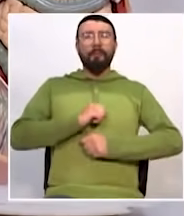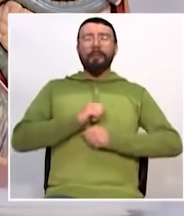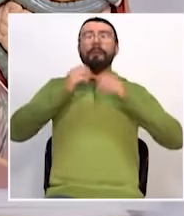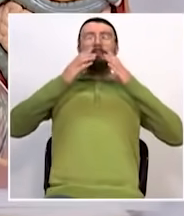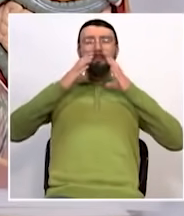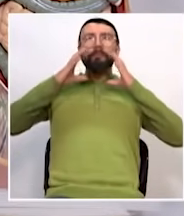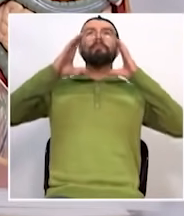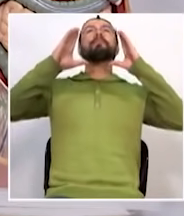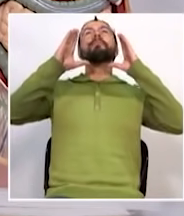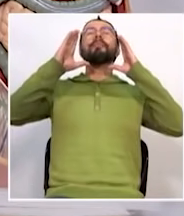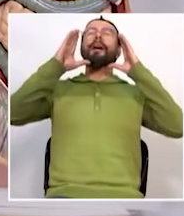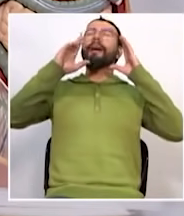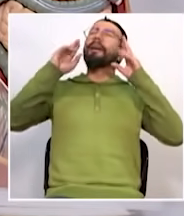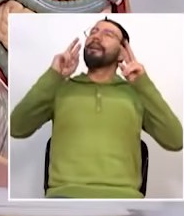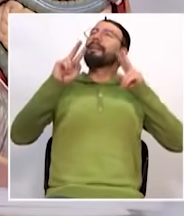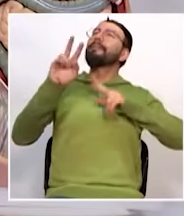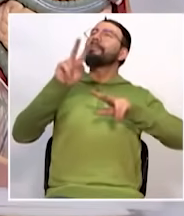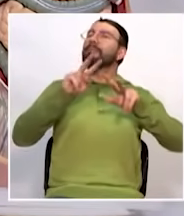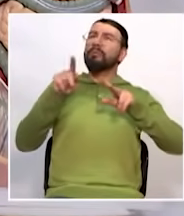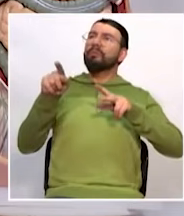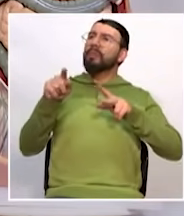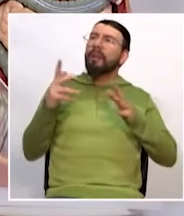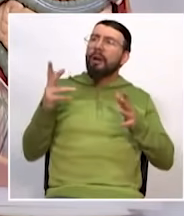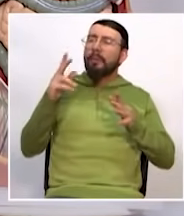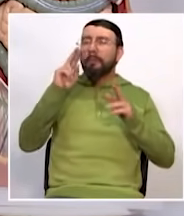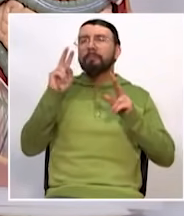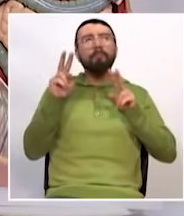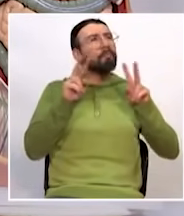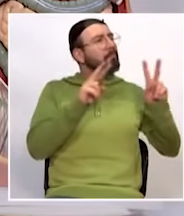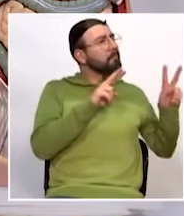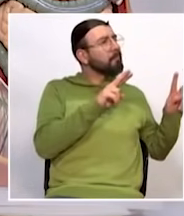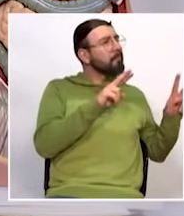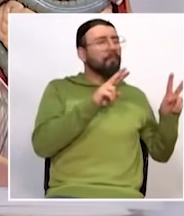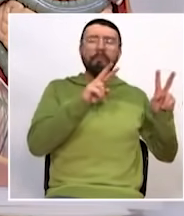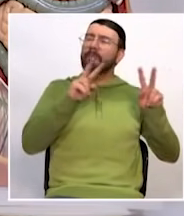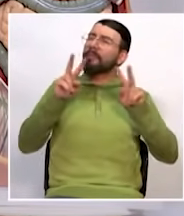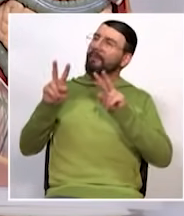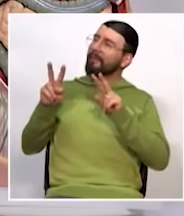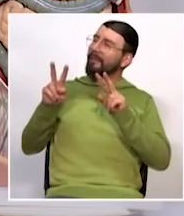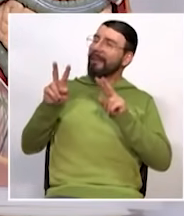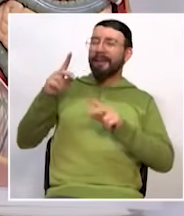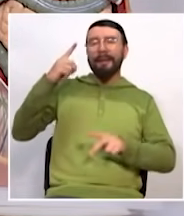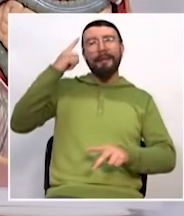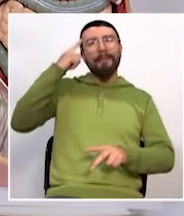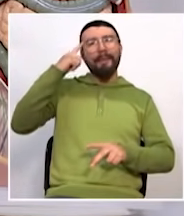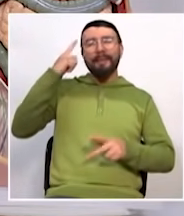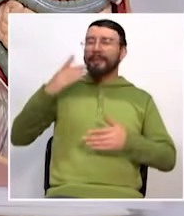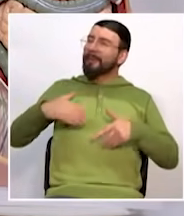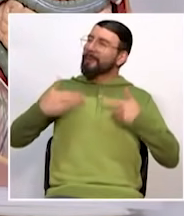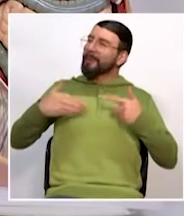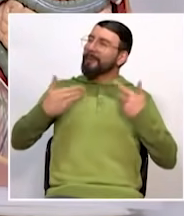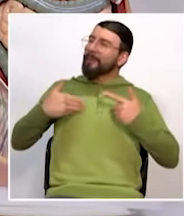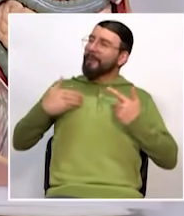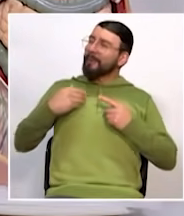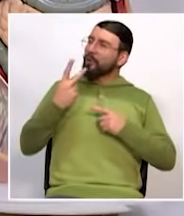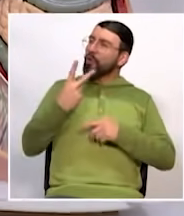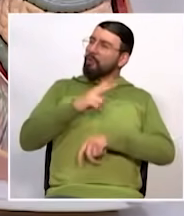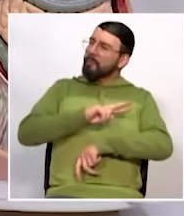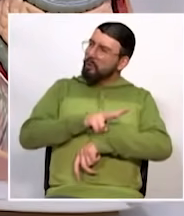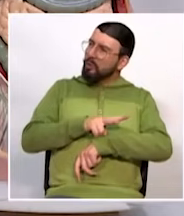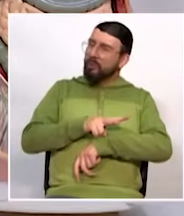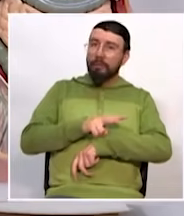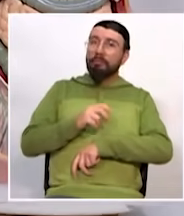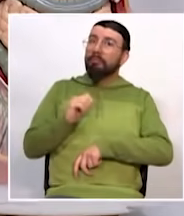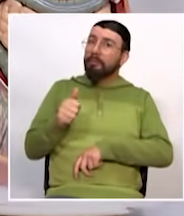cabeza mira hacia arriba mire hacia su derecha y piense algo agradable dos minutos si la persona